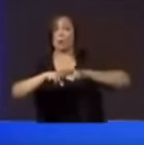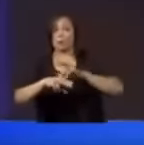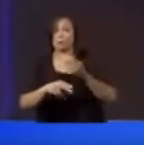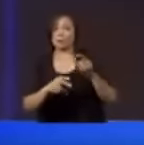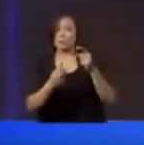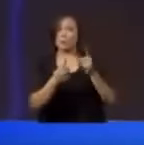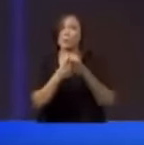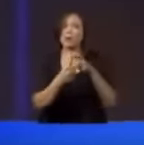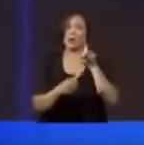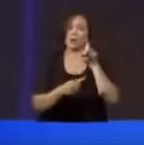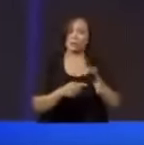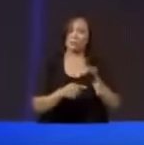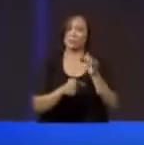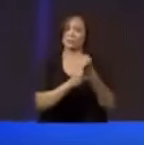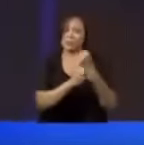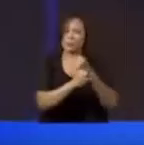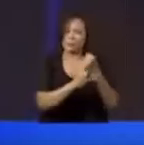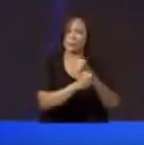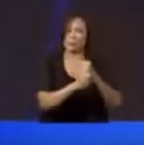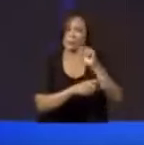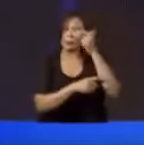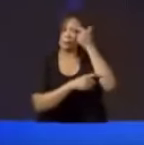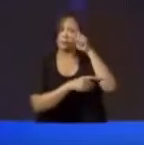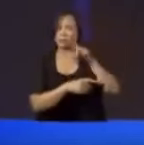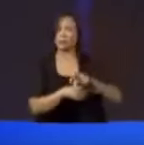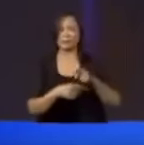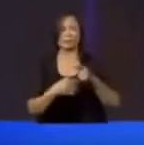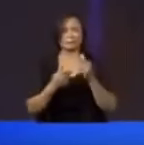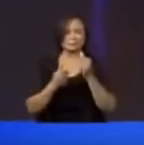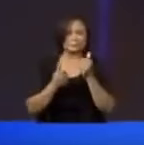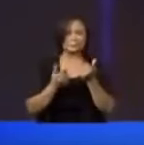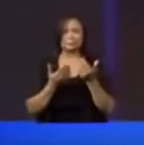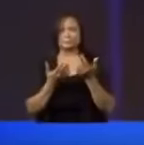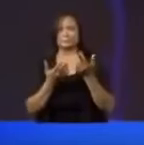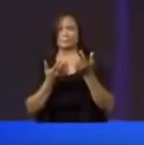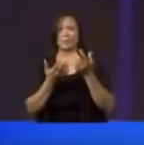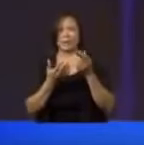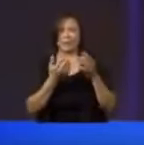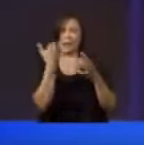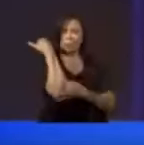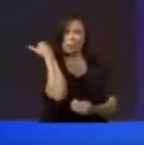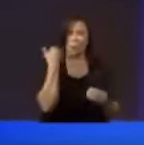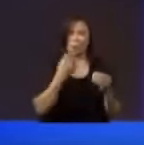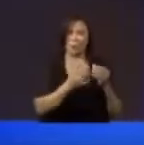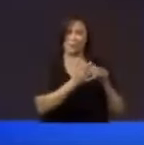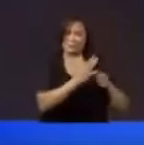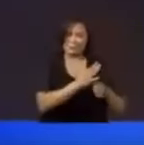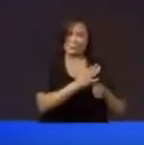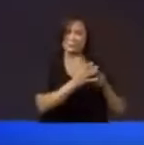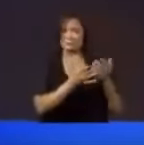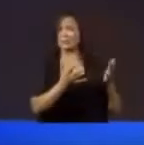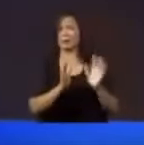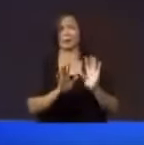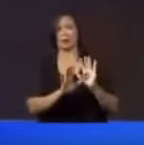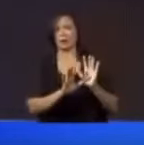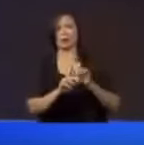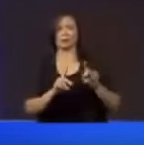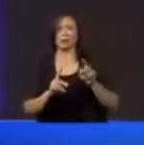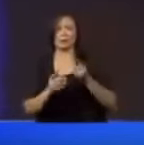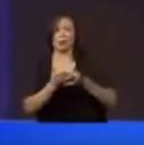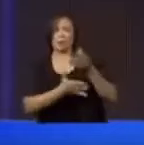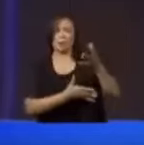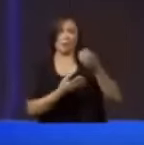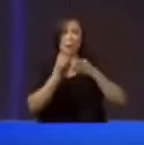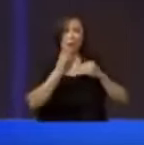que trabajar en que el gobierno haga el sacrificio y no sacrificar al pueblo dominicano, que ya no aguanta más con